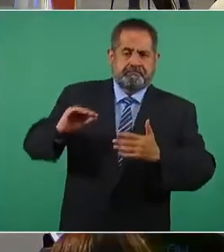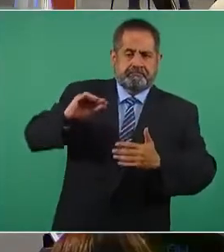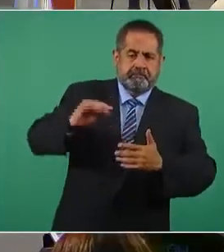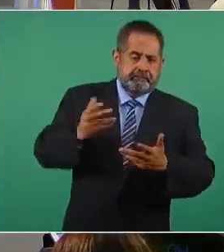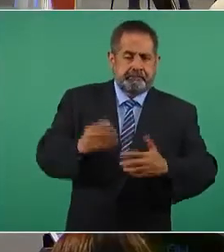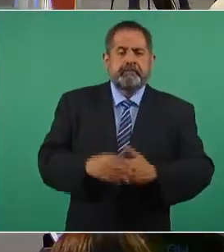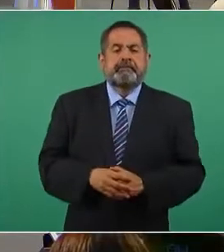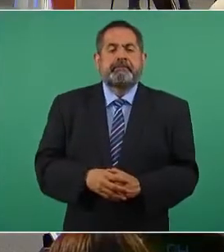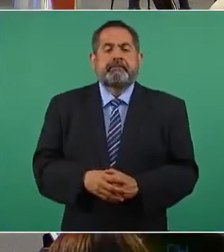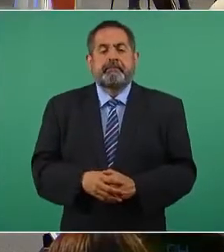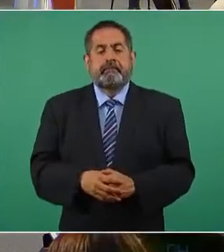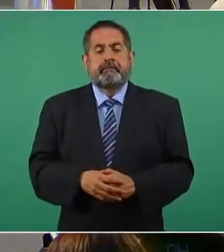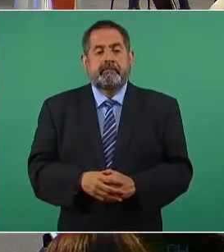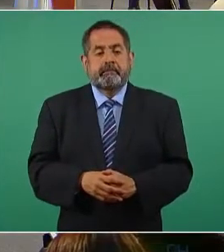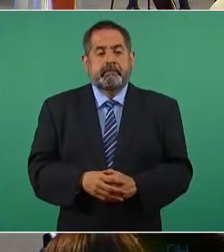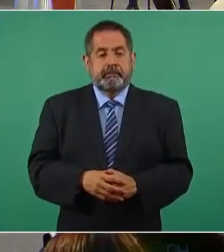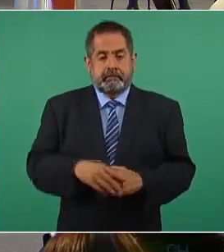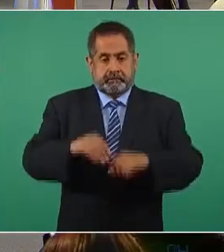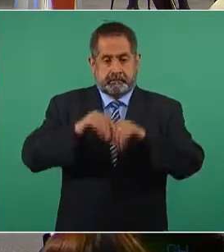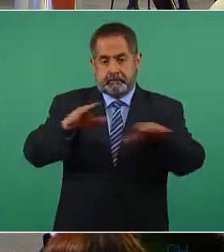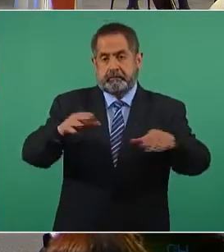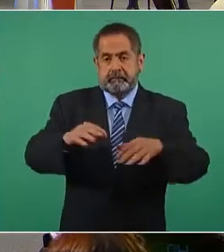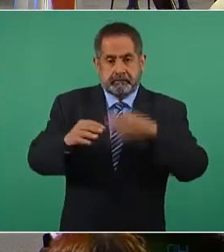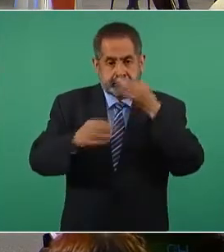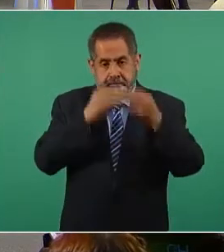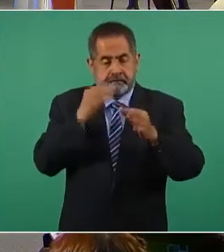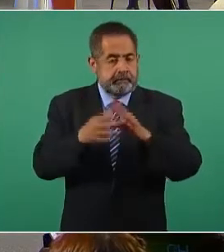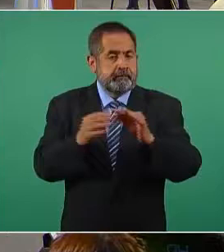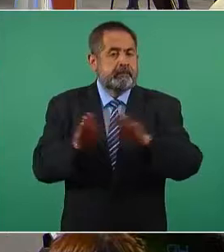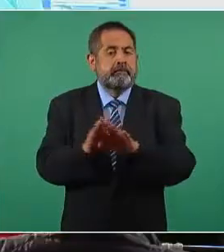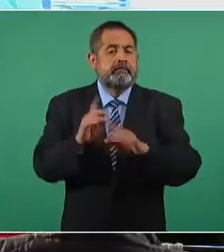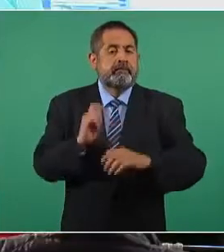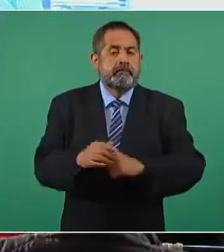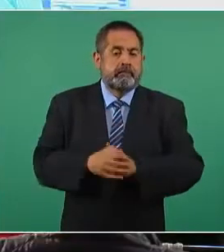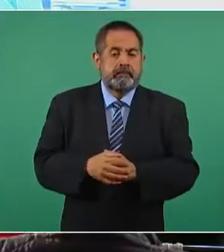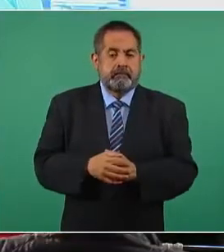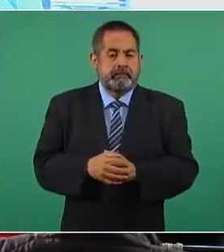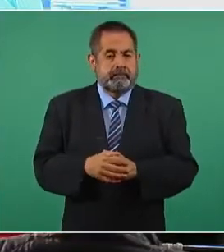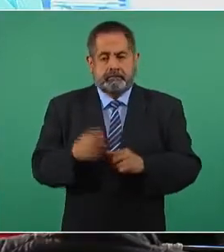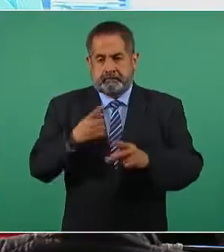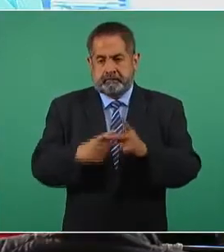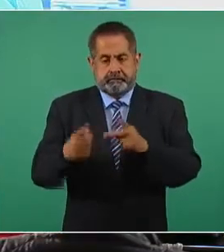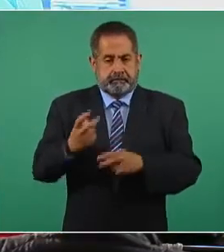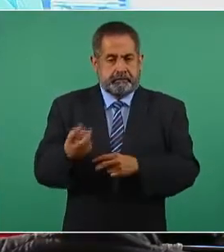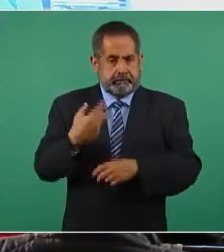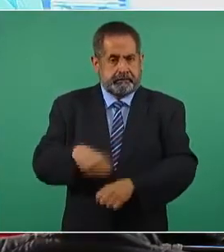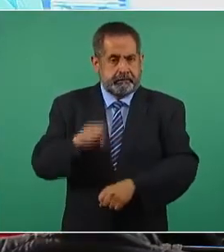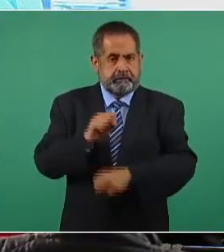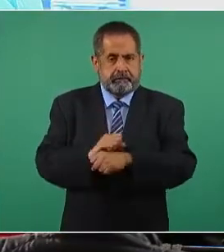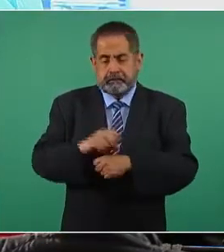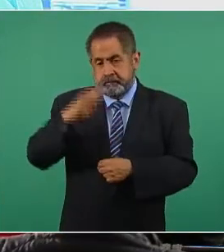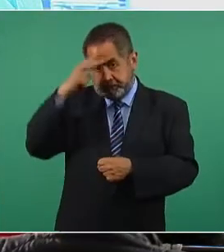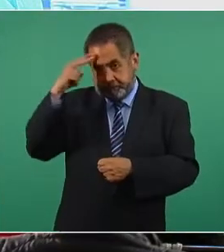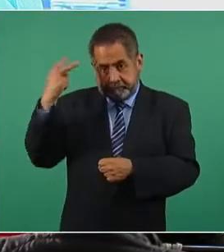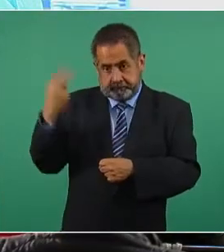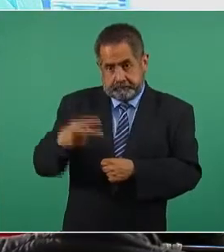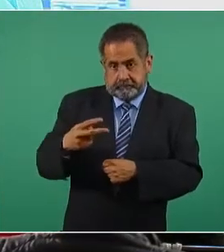favor. Bueno, informarles, ya a partir de esta semana,